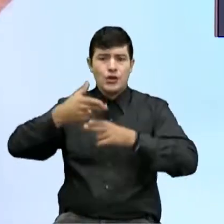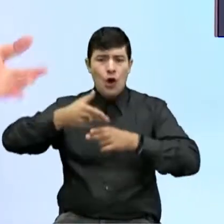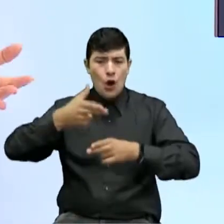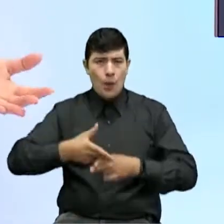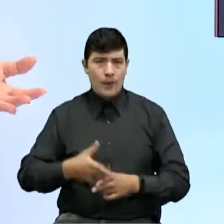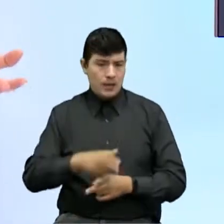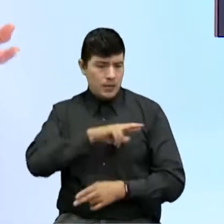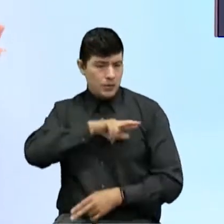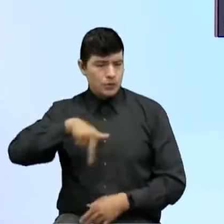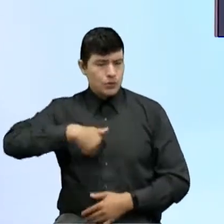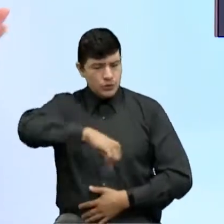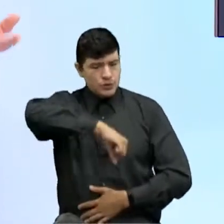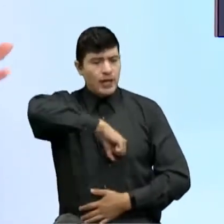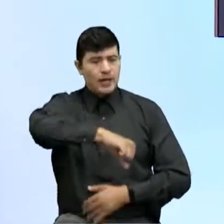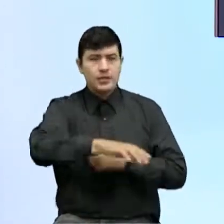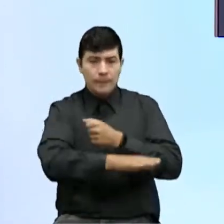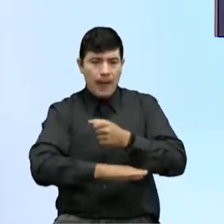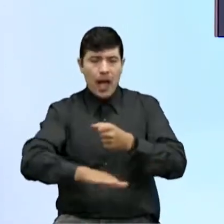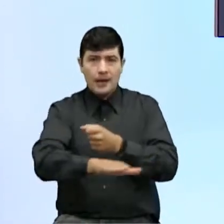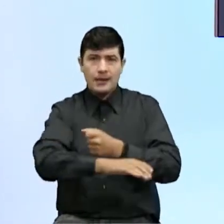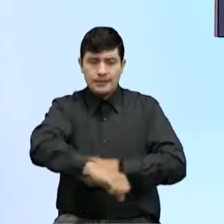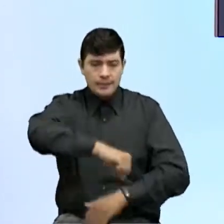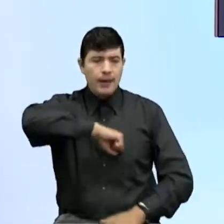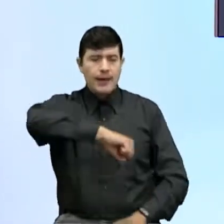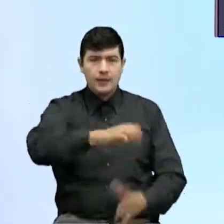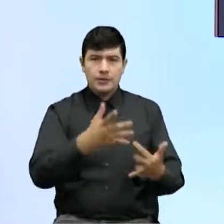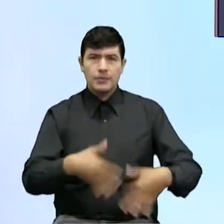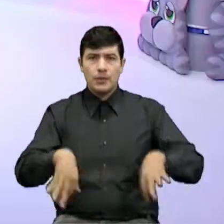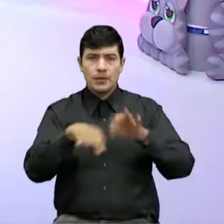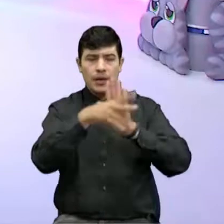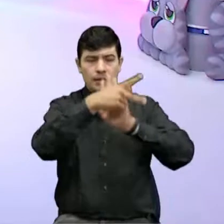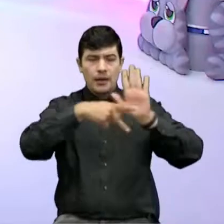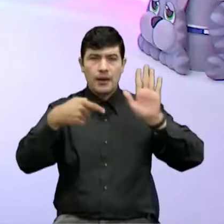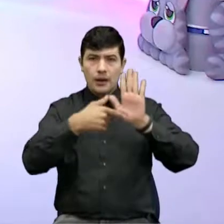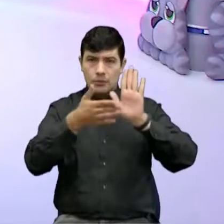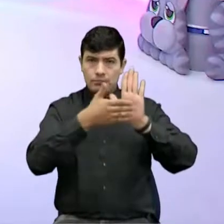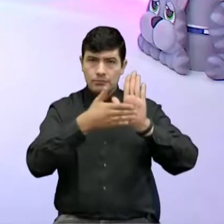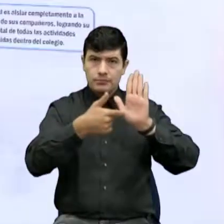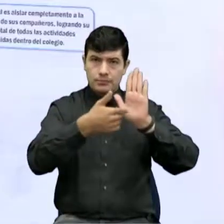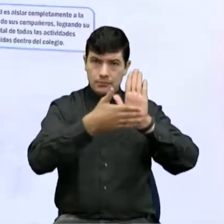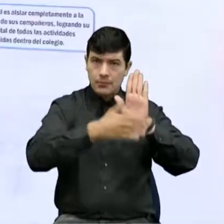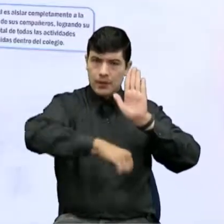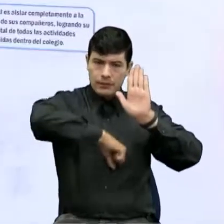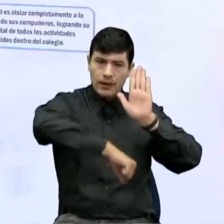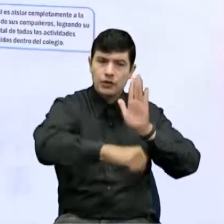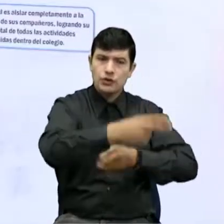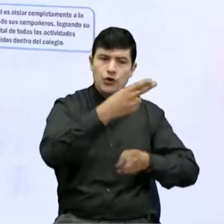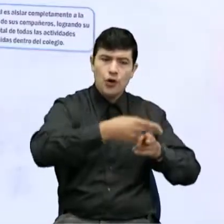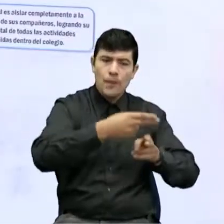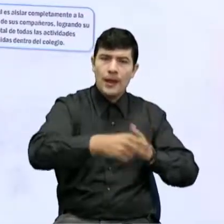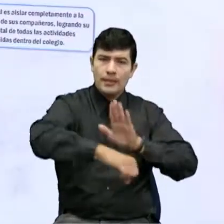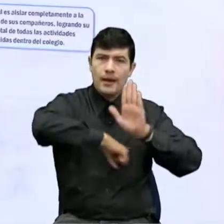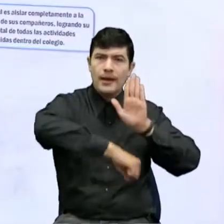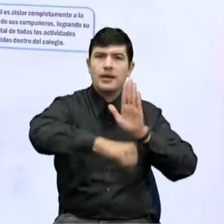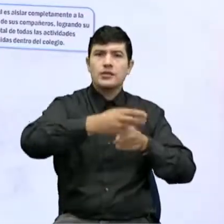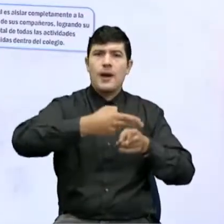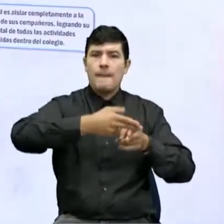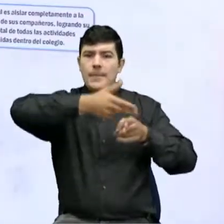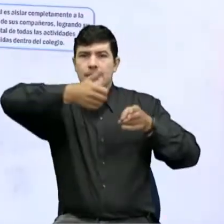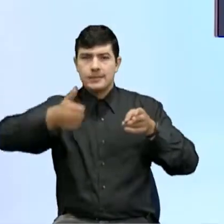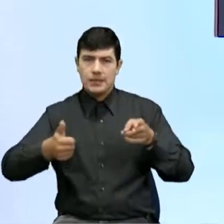de los derechos básicos que tenemos en nuestra Constitución, ¿no? Correcto, el derecho al nombre, derecho al apellido.